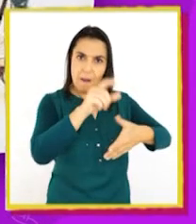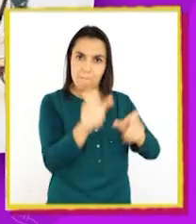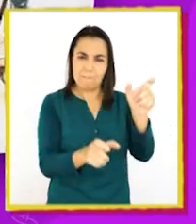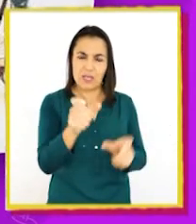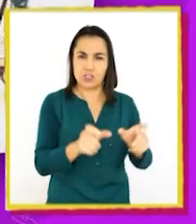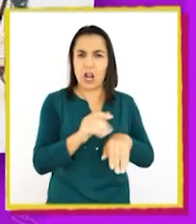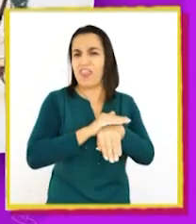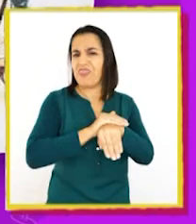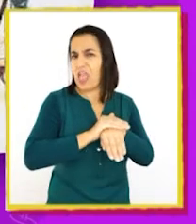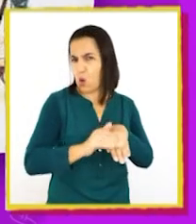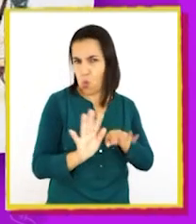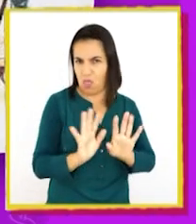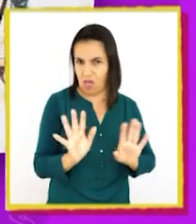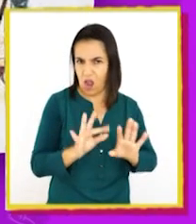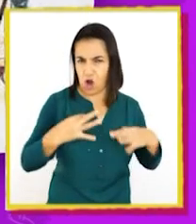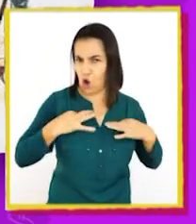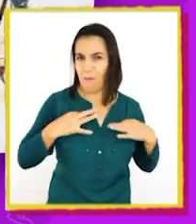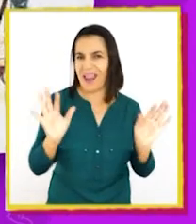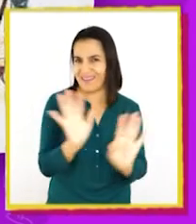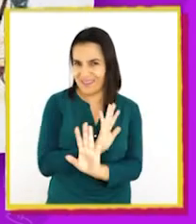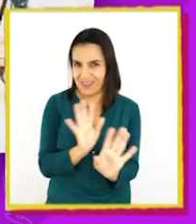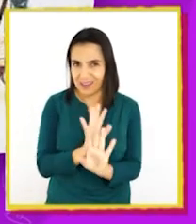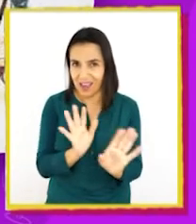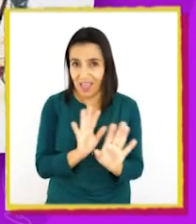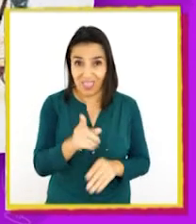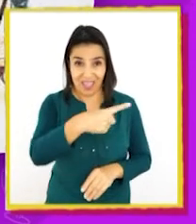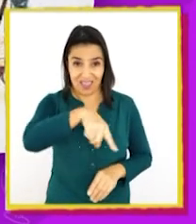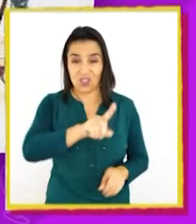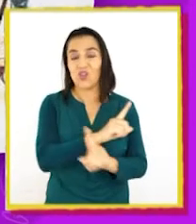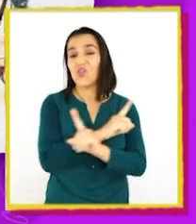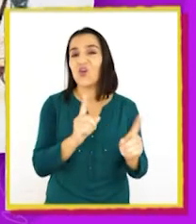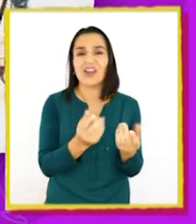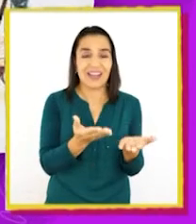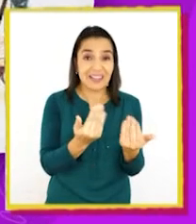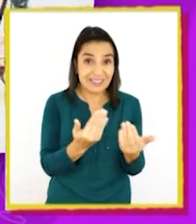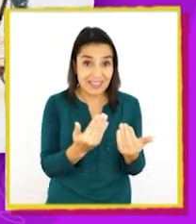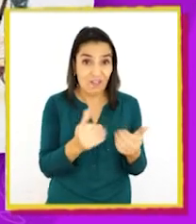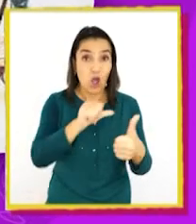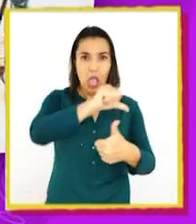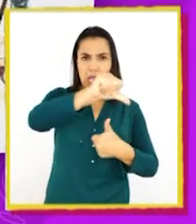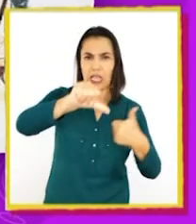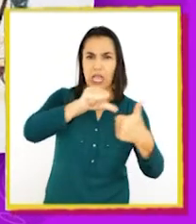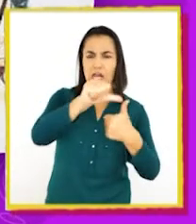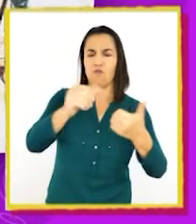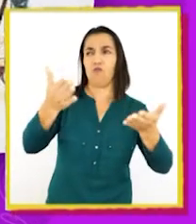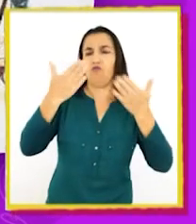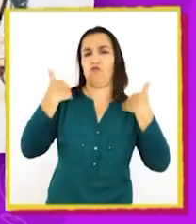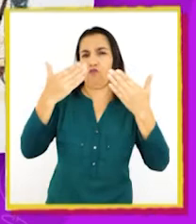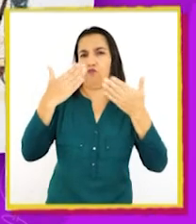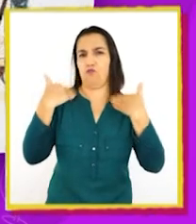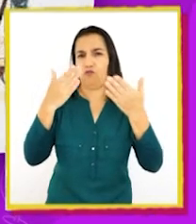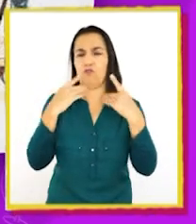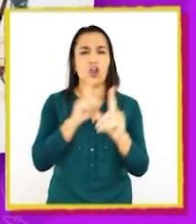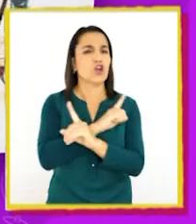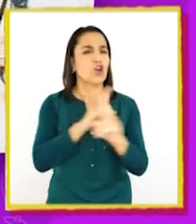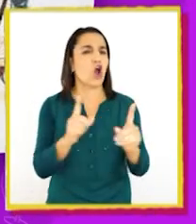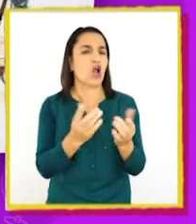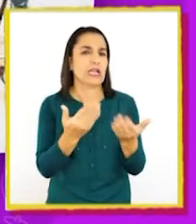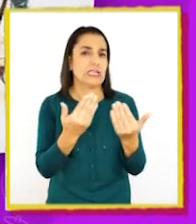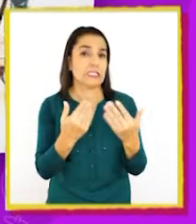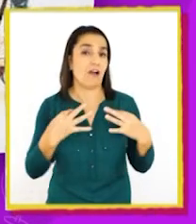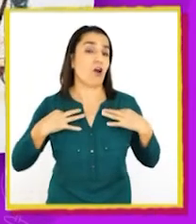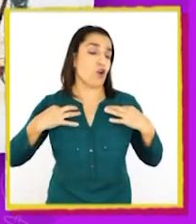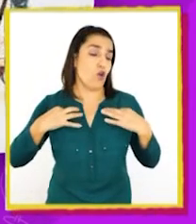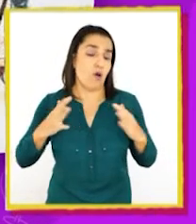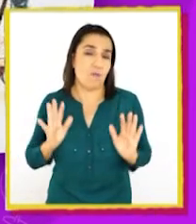desnudas. No acostumbraban a usar ropa. Para ellos no era necesario. En el Caribe, el clima es caluroso, por lo que no tenían la necesidad